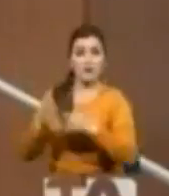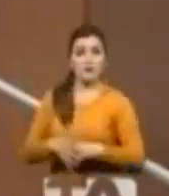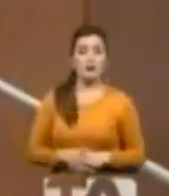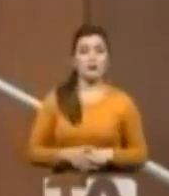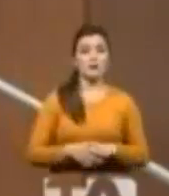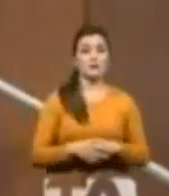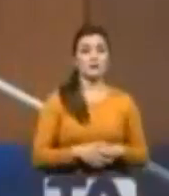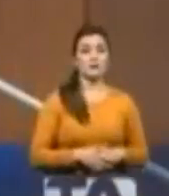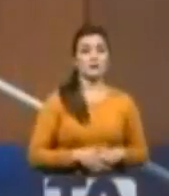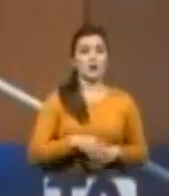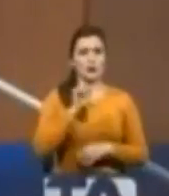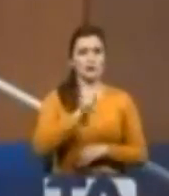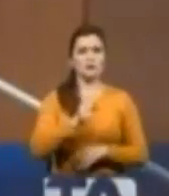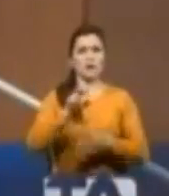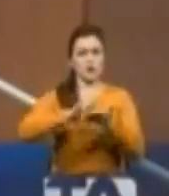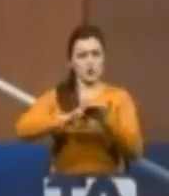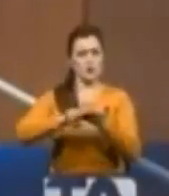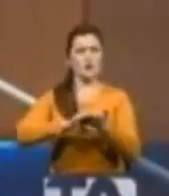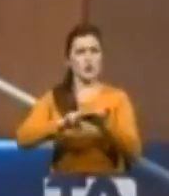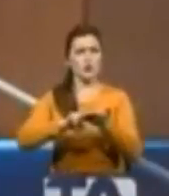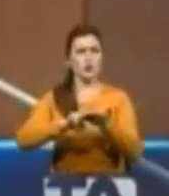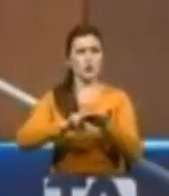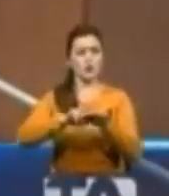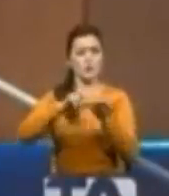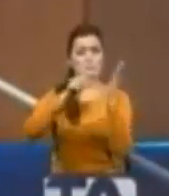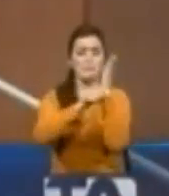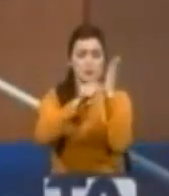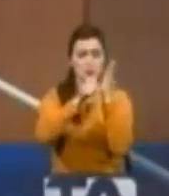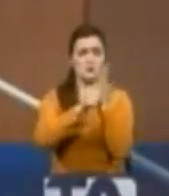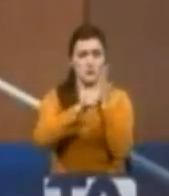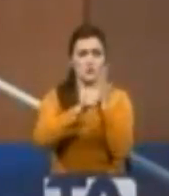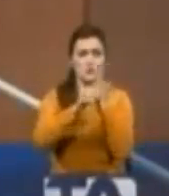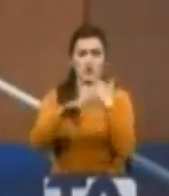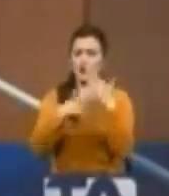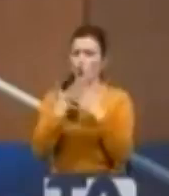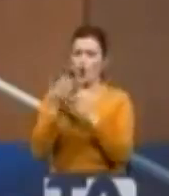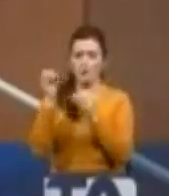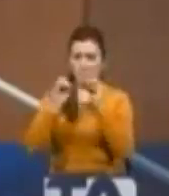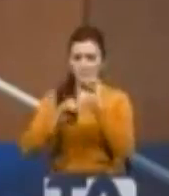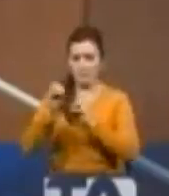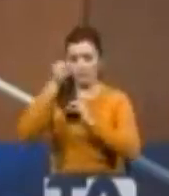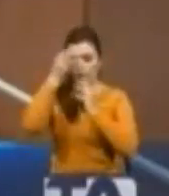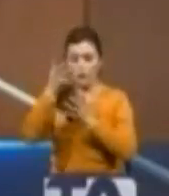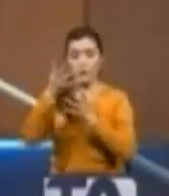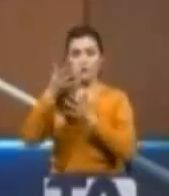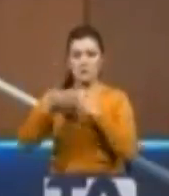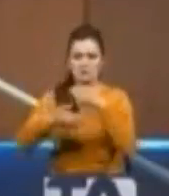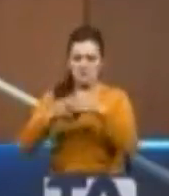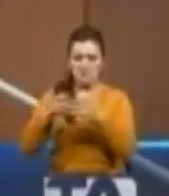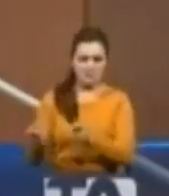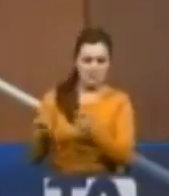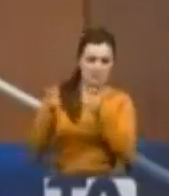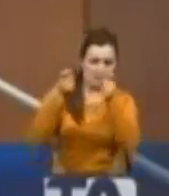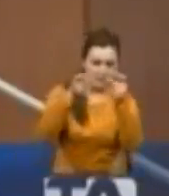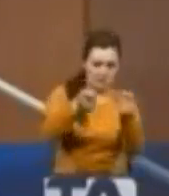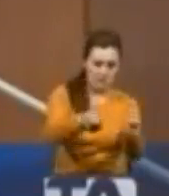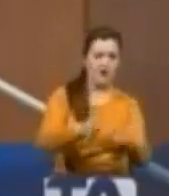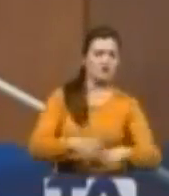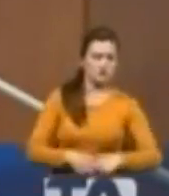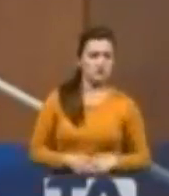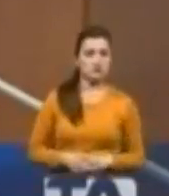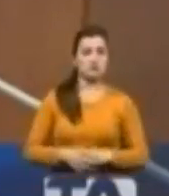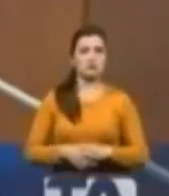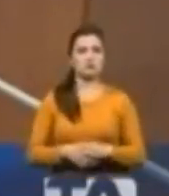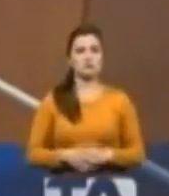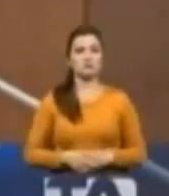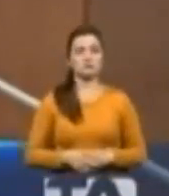nada. Se hacían reuniones también con los ministros en donde se presentaba el informe de avances del análisis